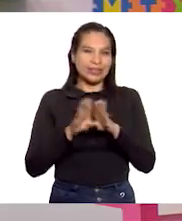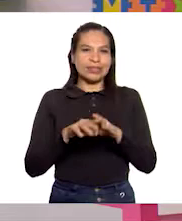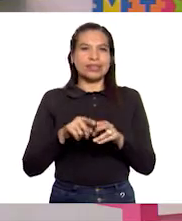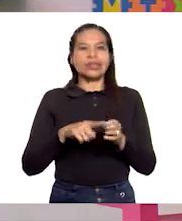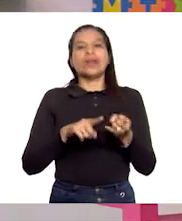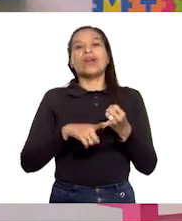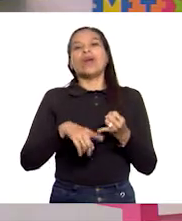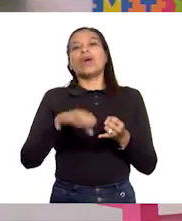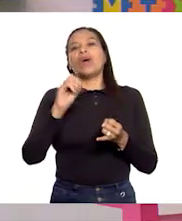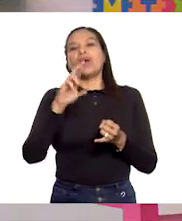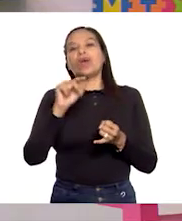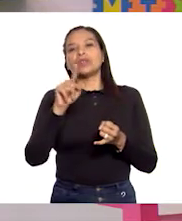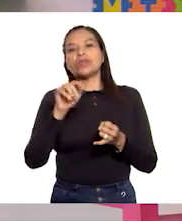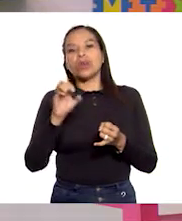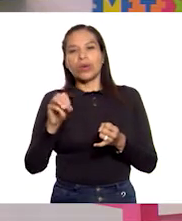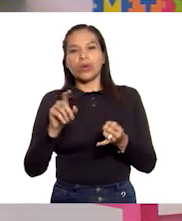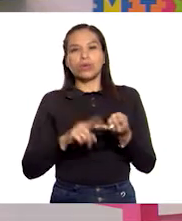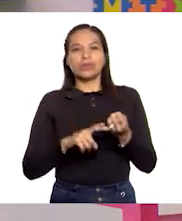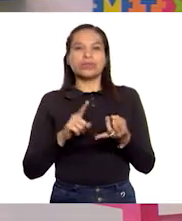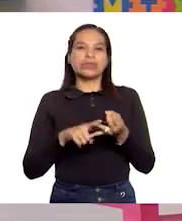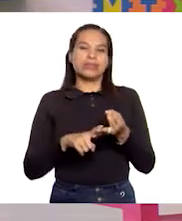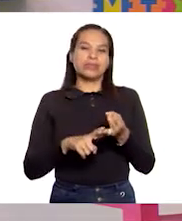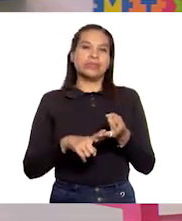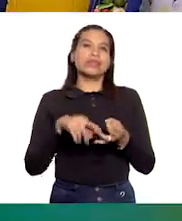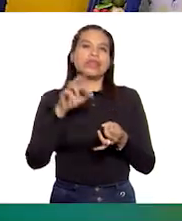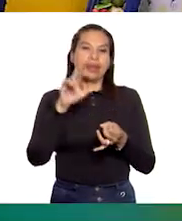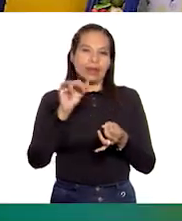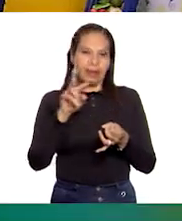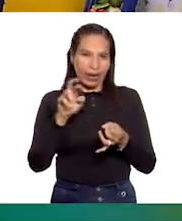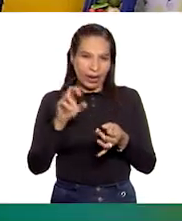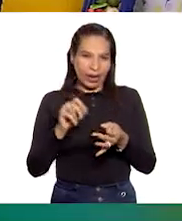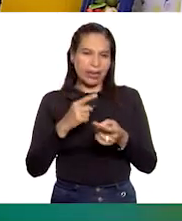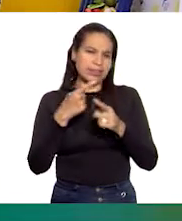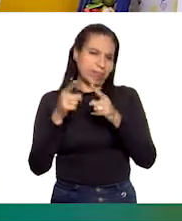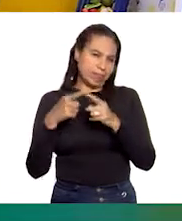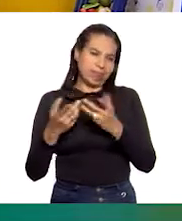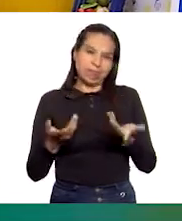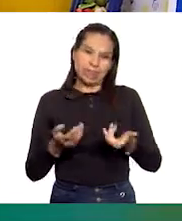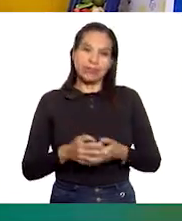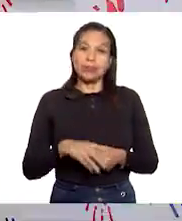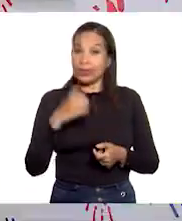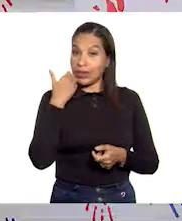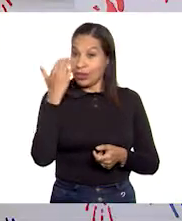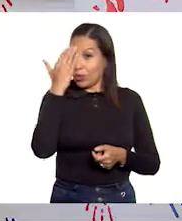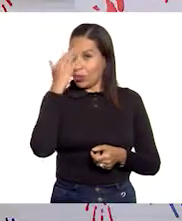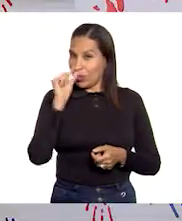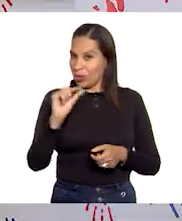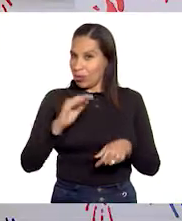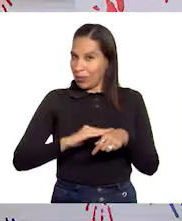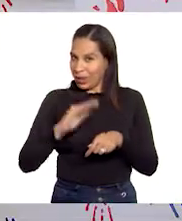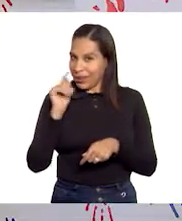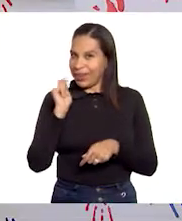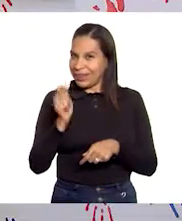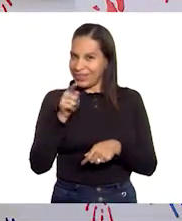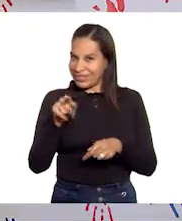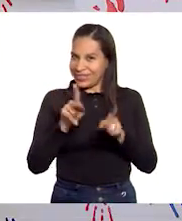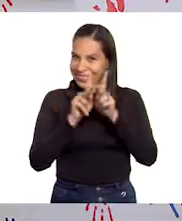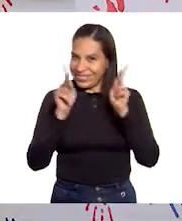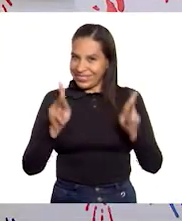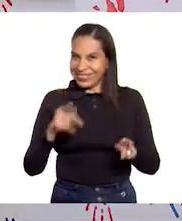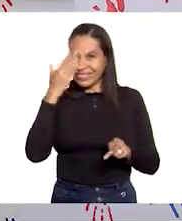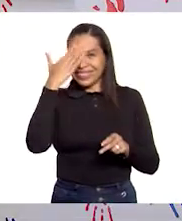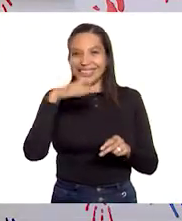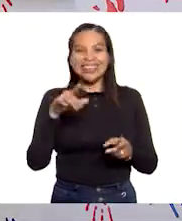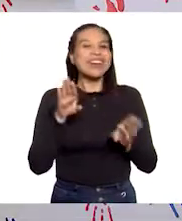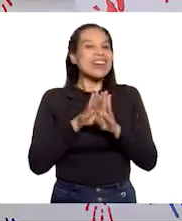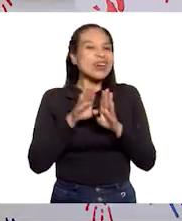de José Clemente Orozco, Diego Rivera y muchísimos otros. ¿Quieres conocer un poquito más sobre este palacio para